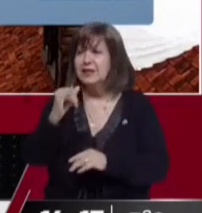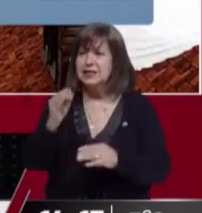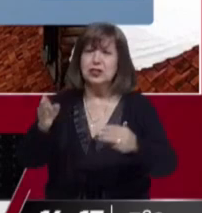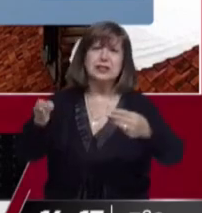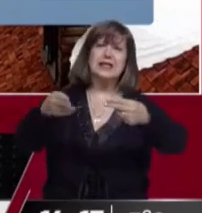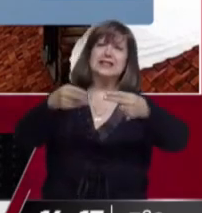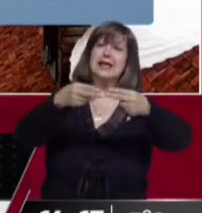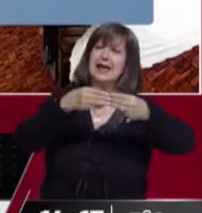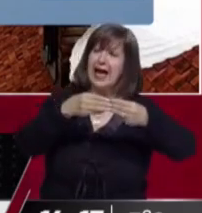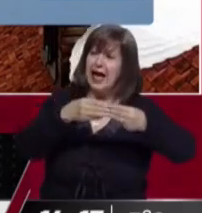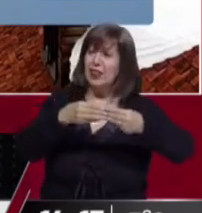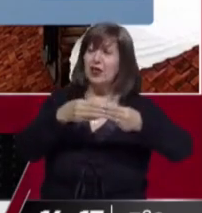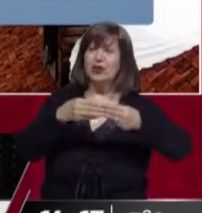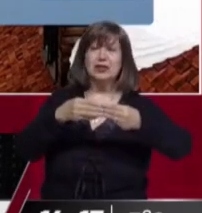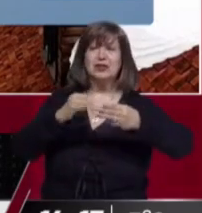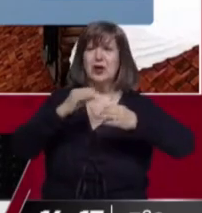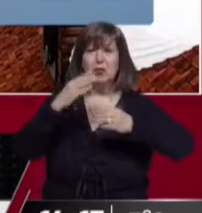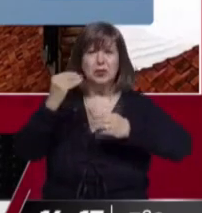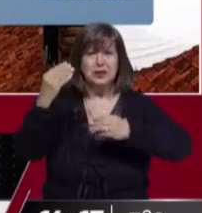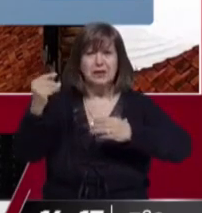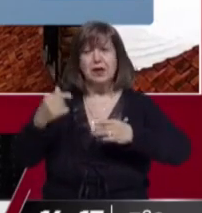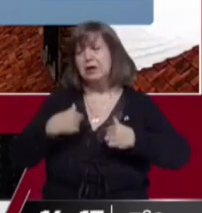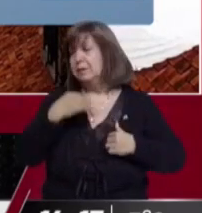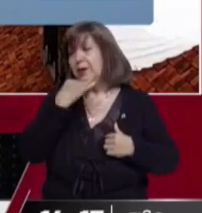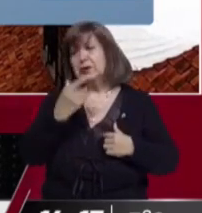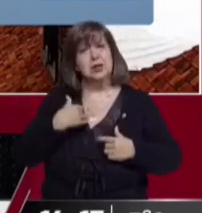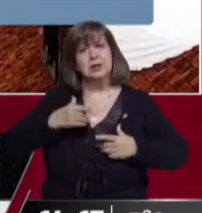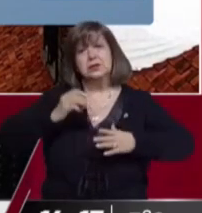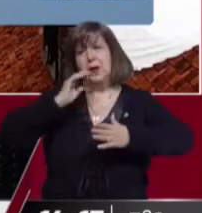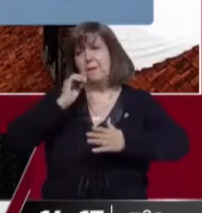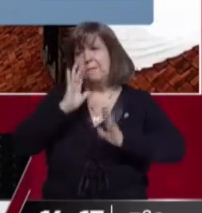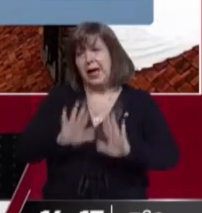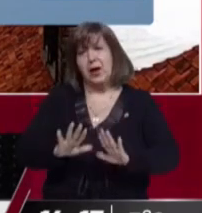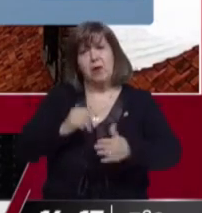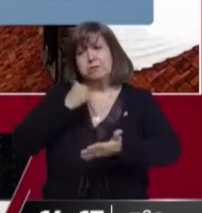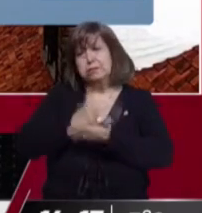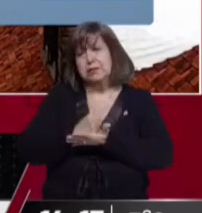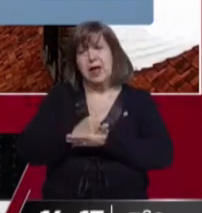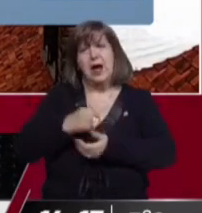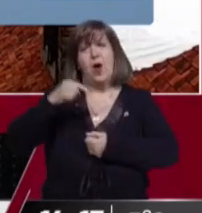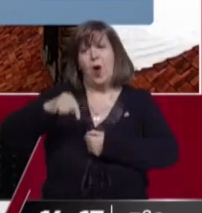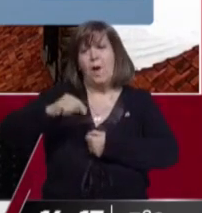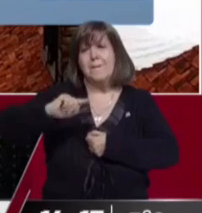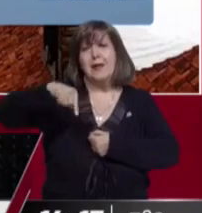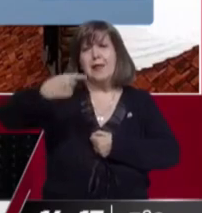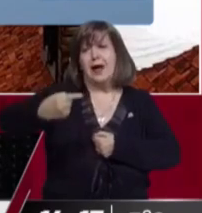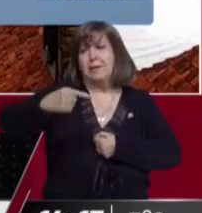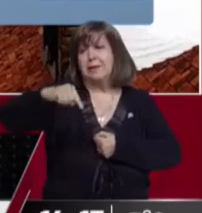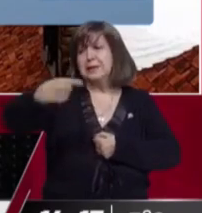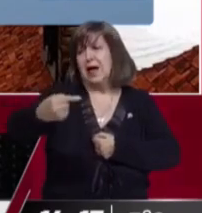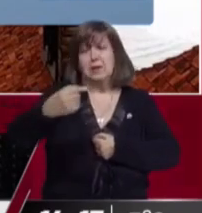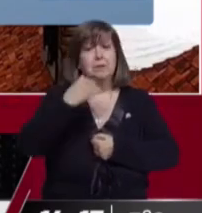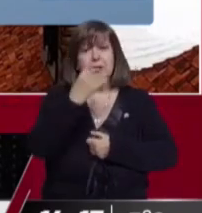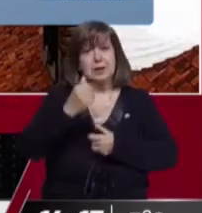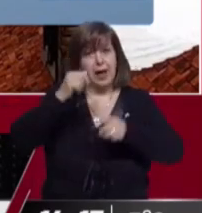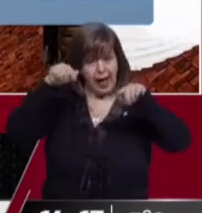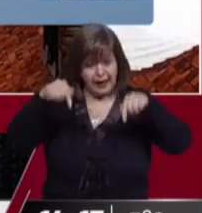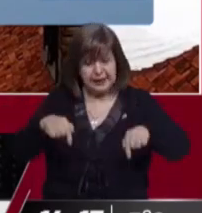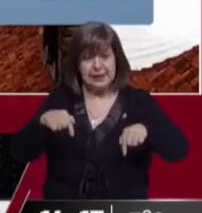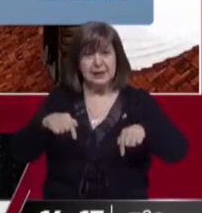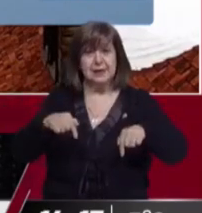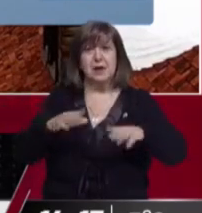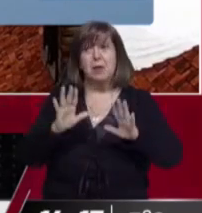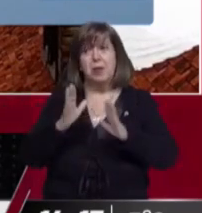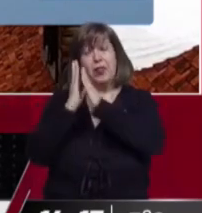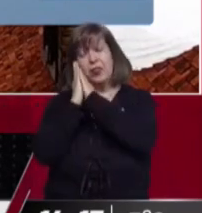vas a esperar un rato más voy a esperar hasta que abra no sé mañana lunes pero alojar acá